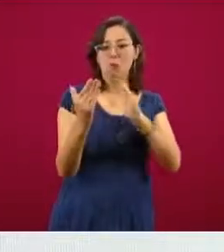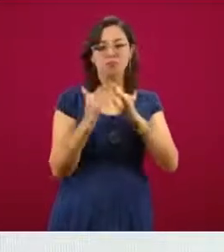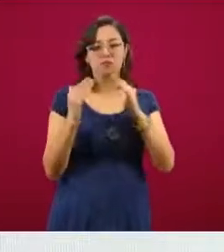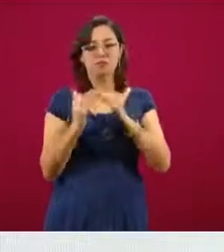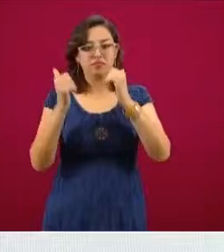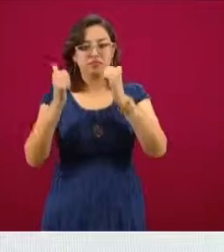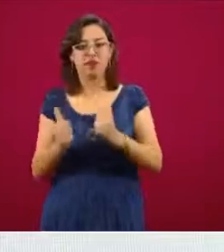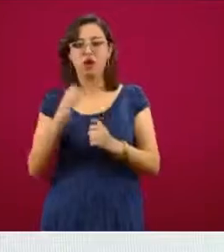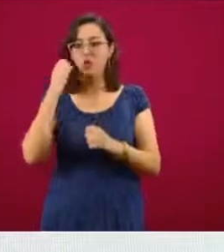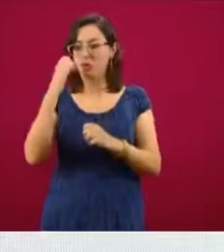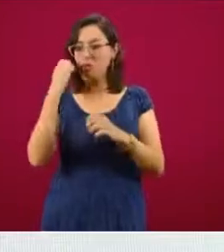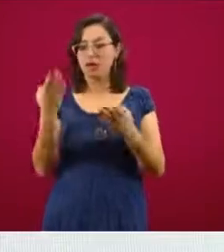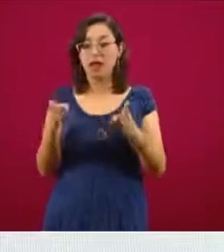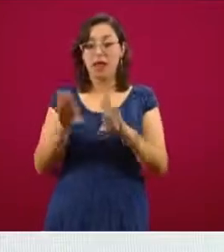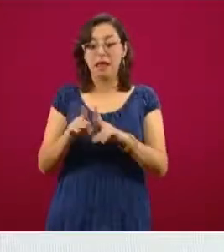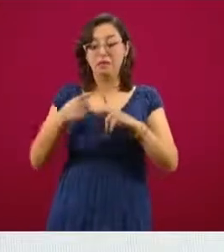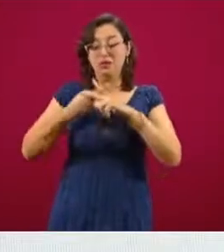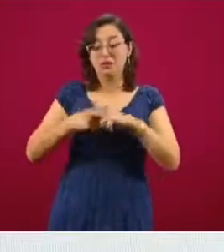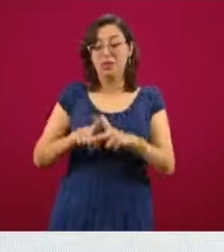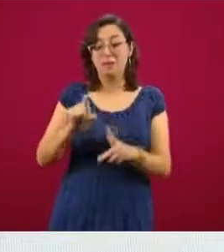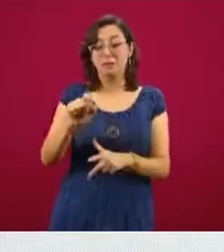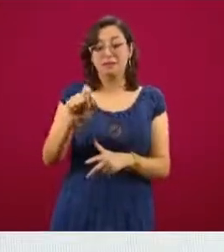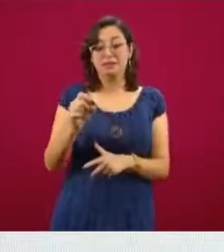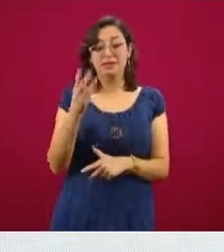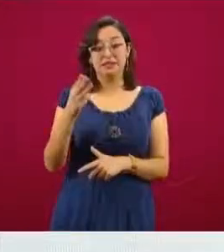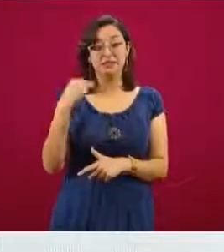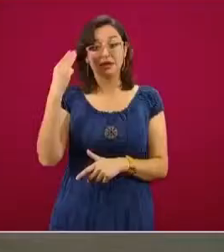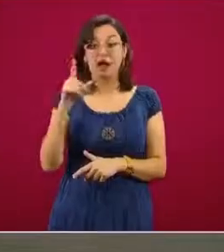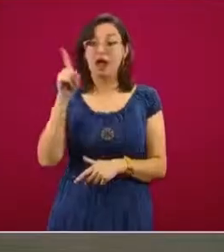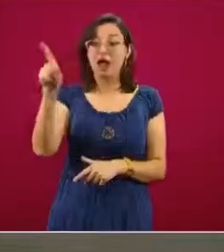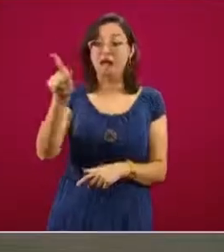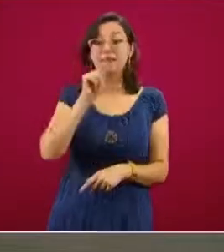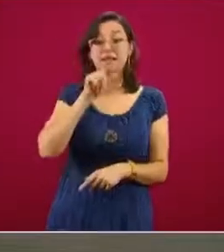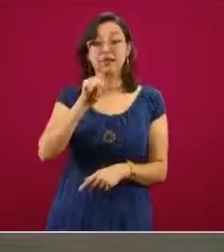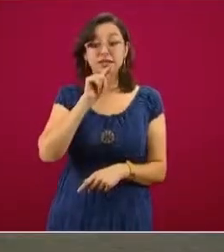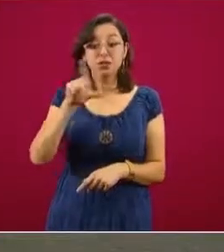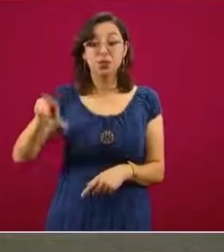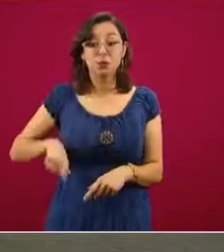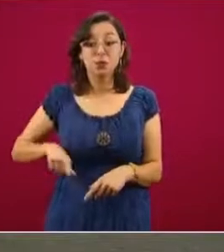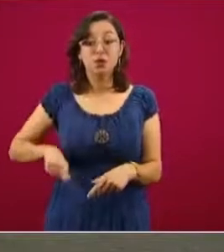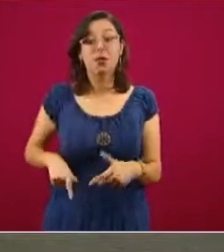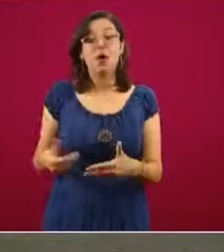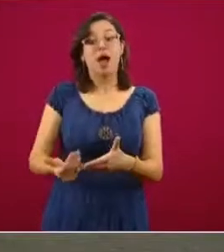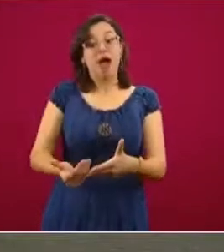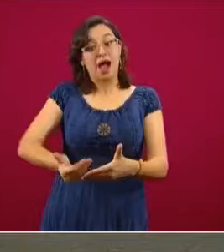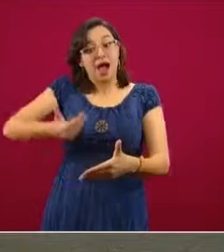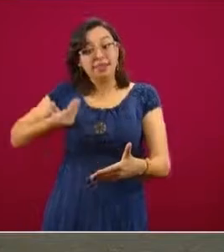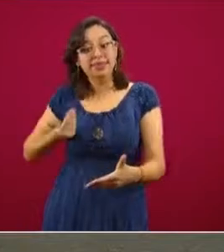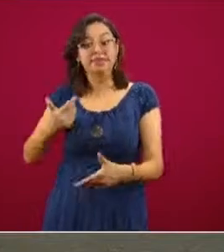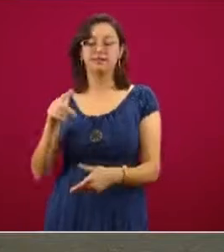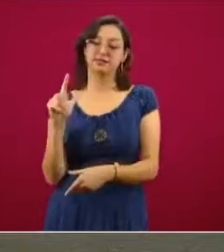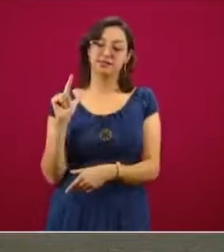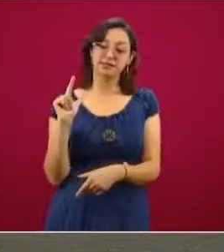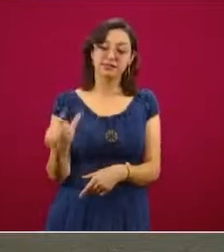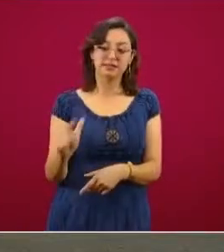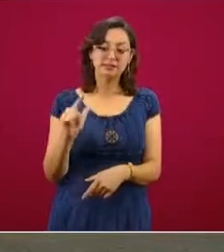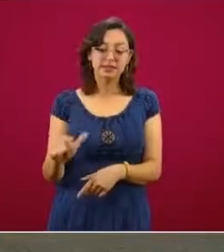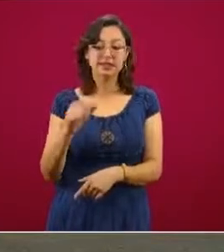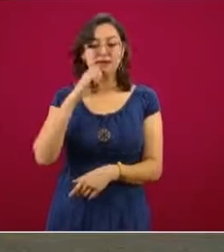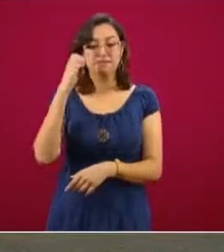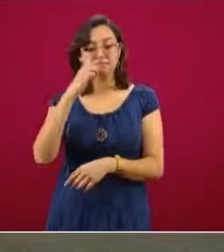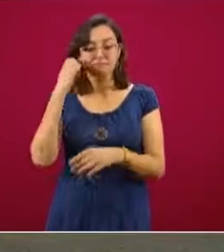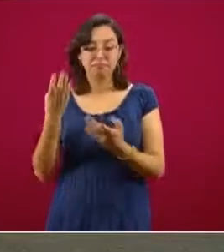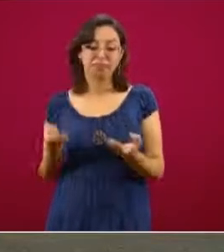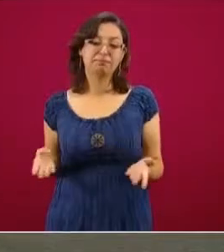suspensión de las escuelas empezó el 23. De hecho, el gobierno de Jalisco había anticipado desde el 17 la